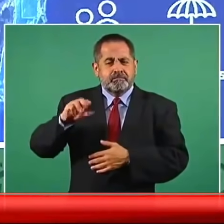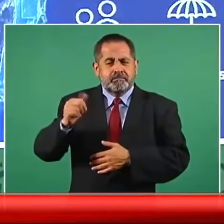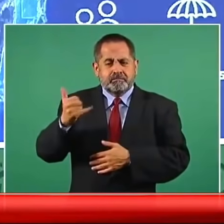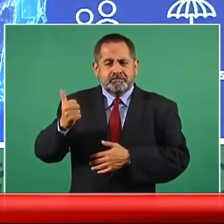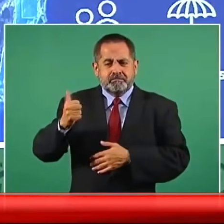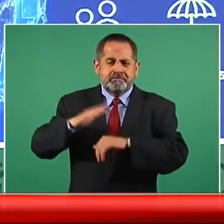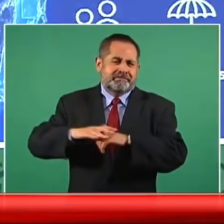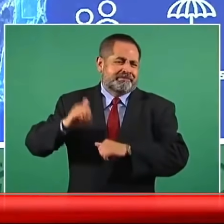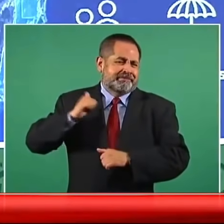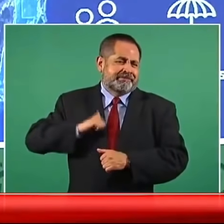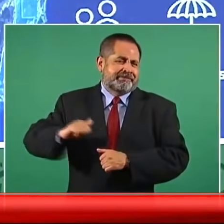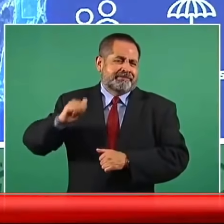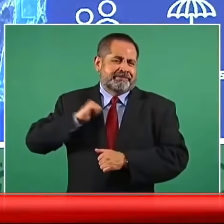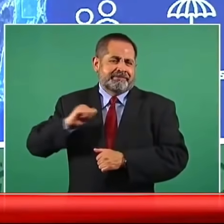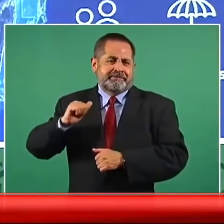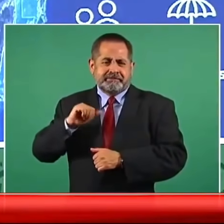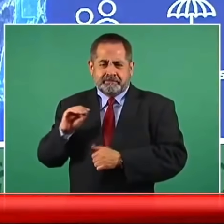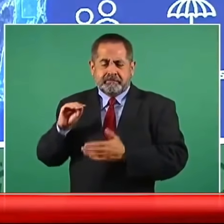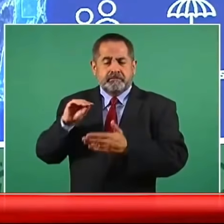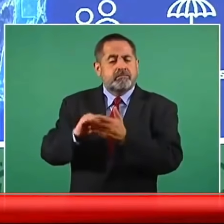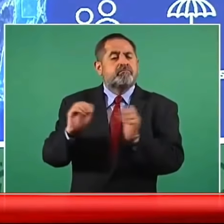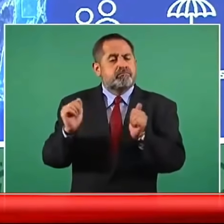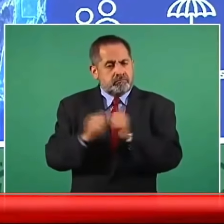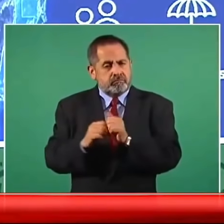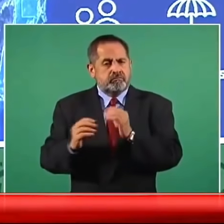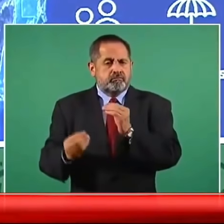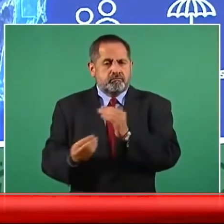antiguas ciudades mayas y nuevas ciudades.